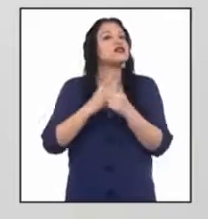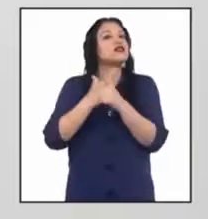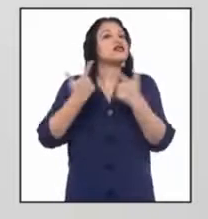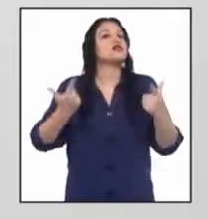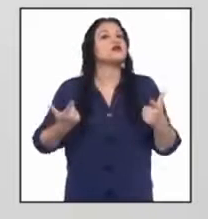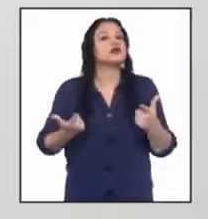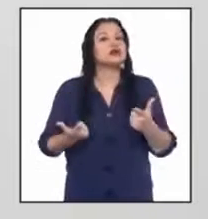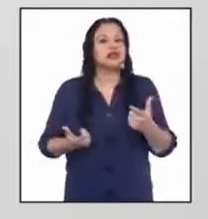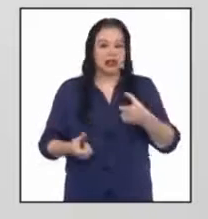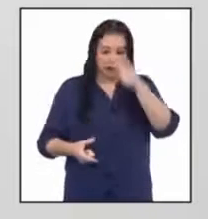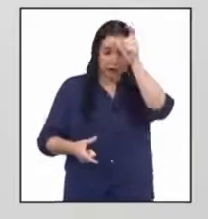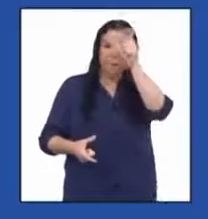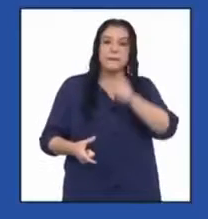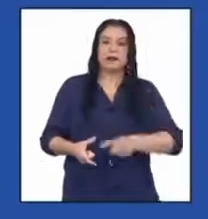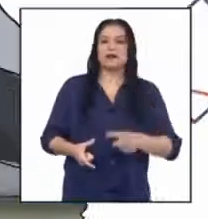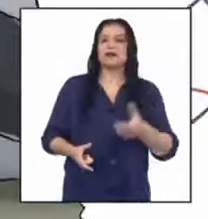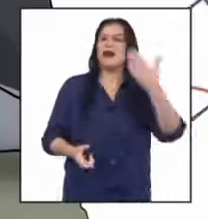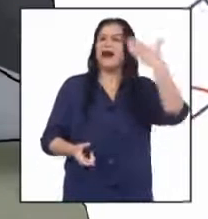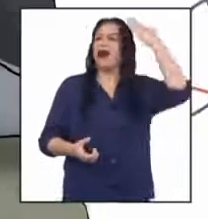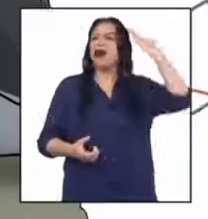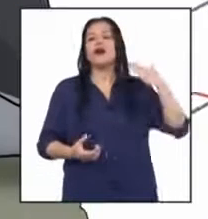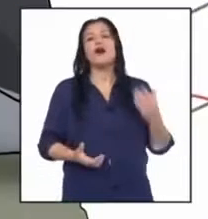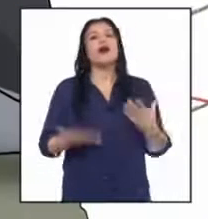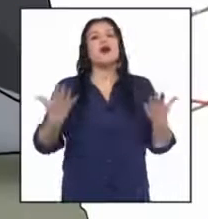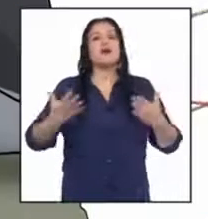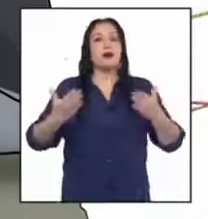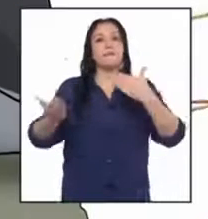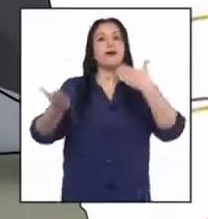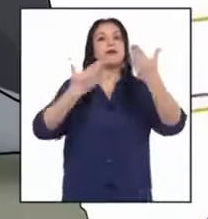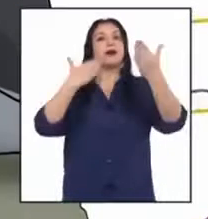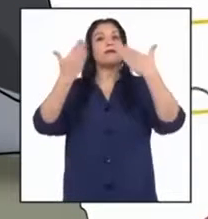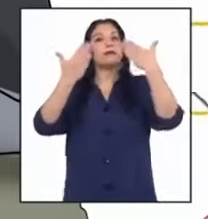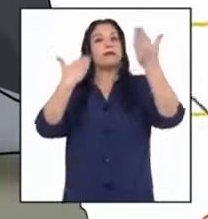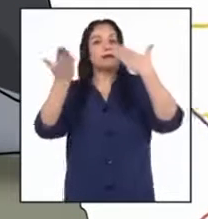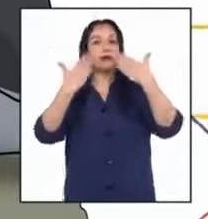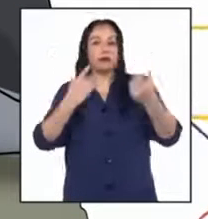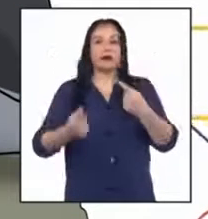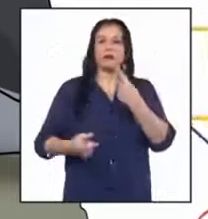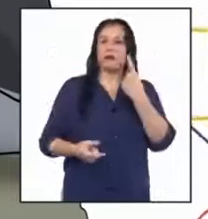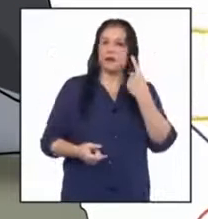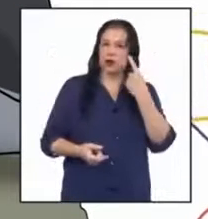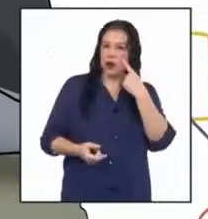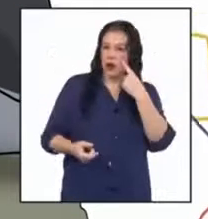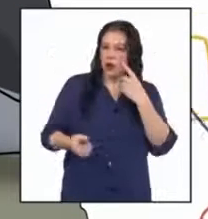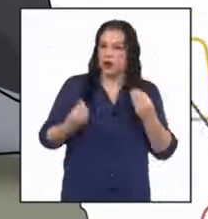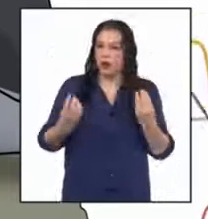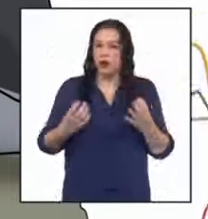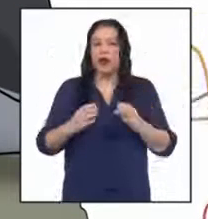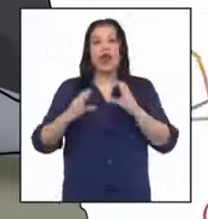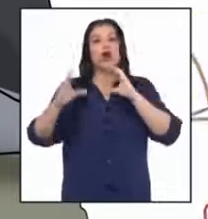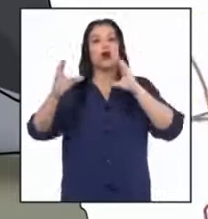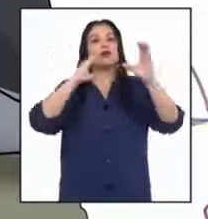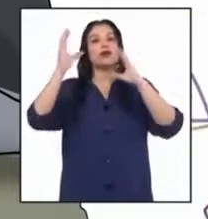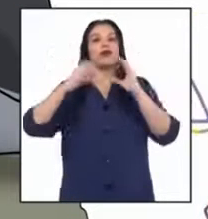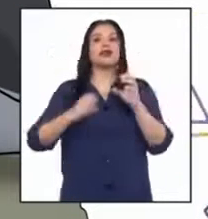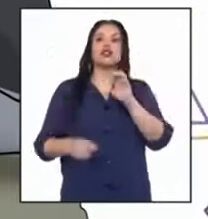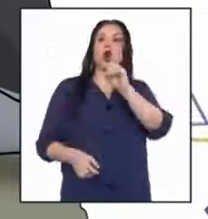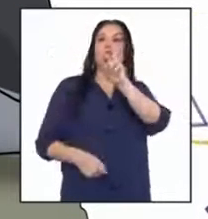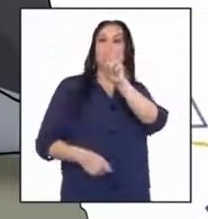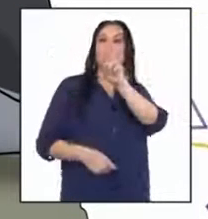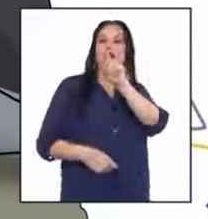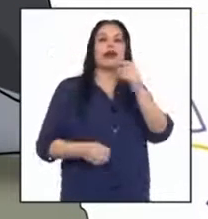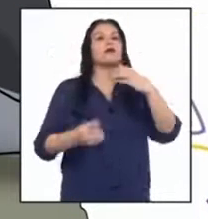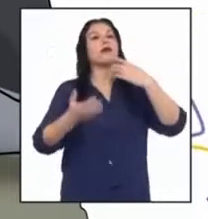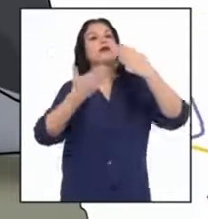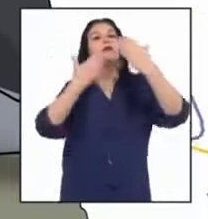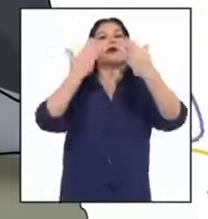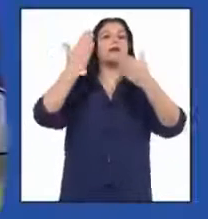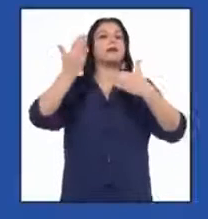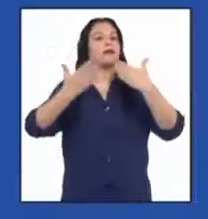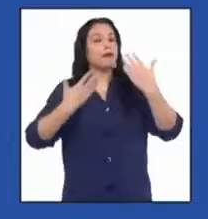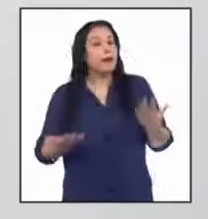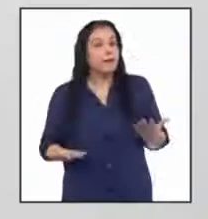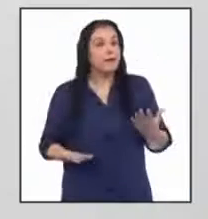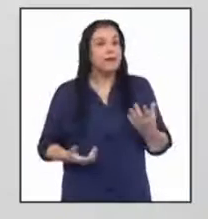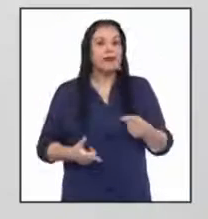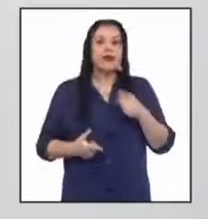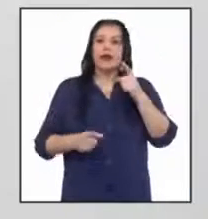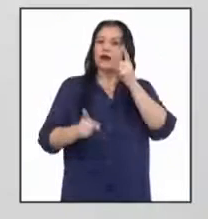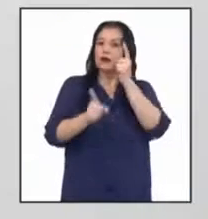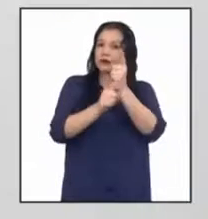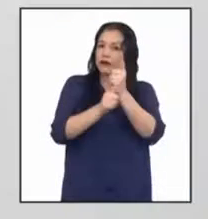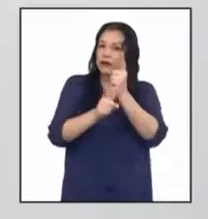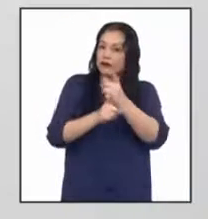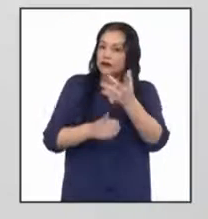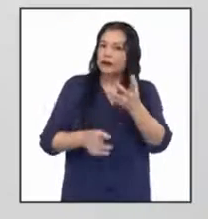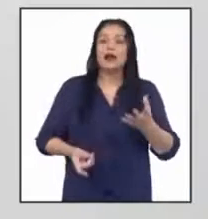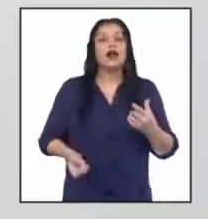que tuvo el ser humano fue a través del habla y se les conoce como comunicación oral. Y eso